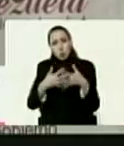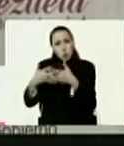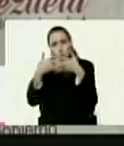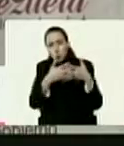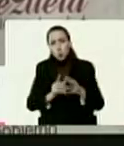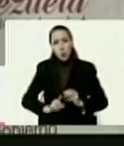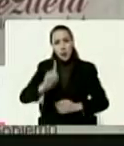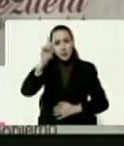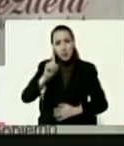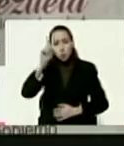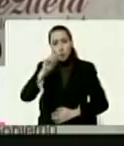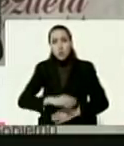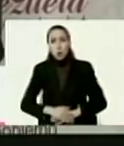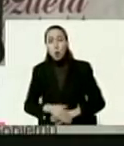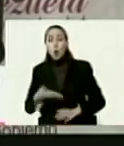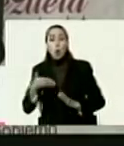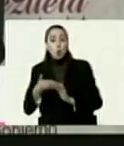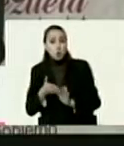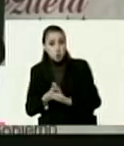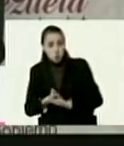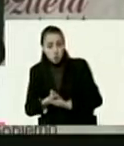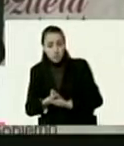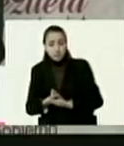Norteamérica, en algún momento